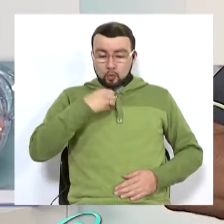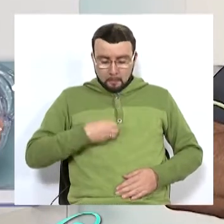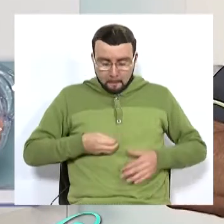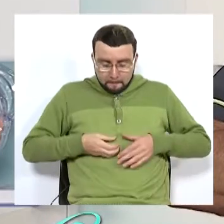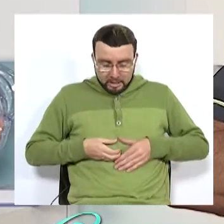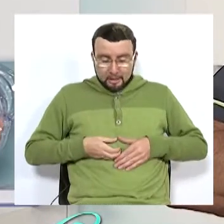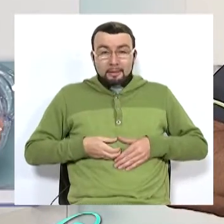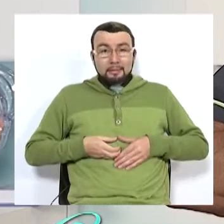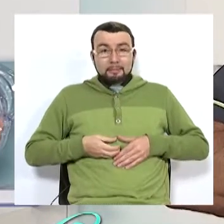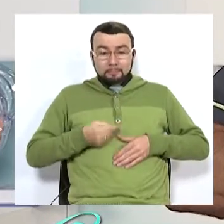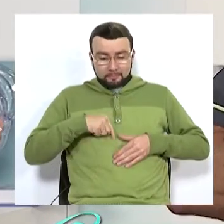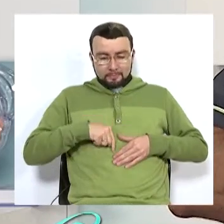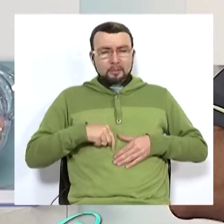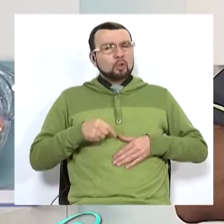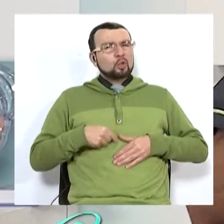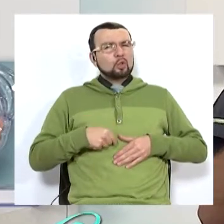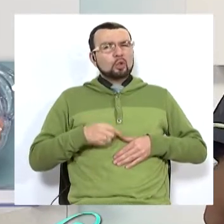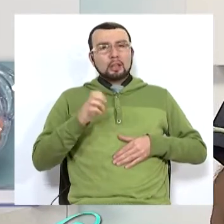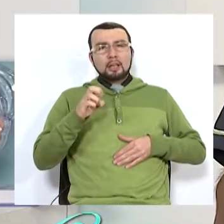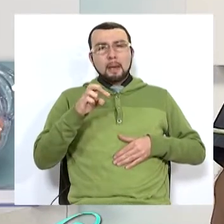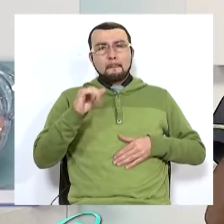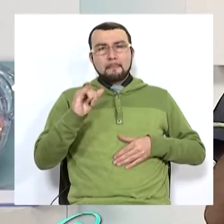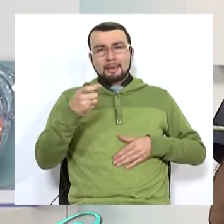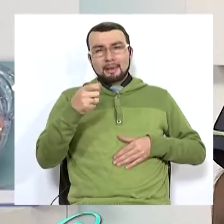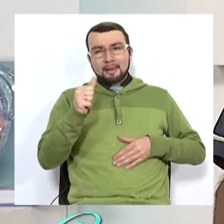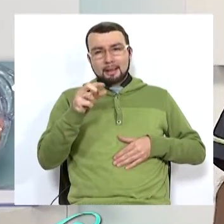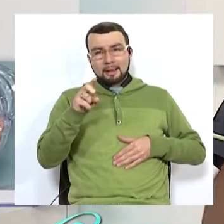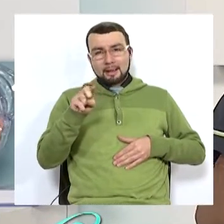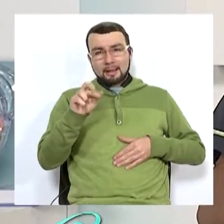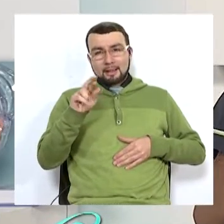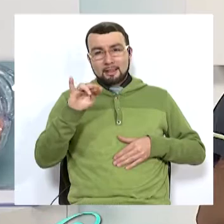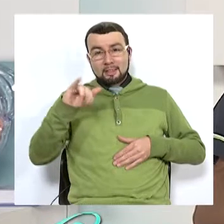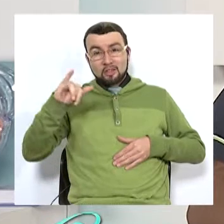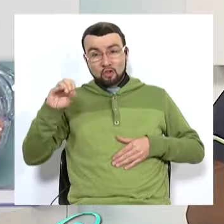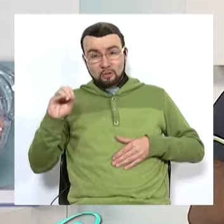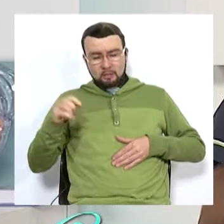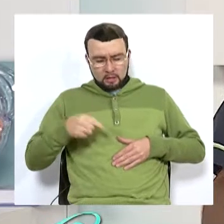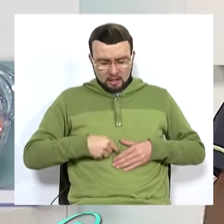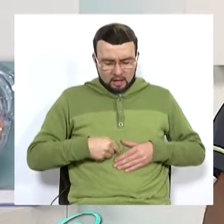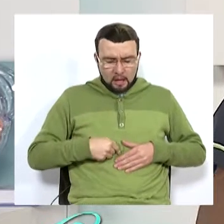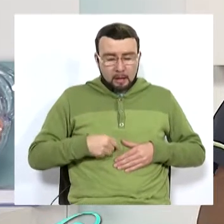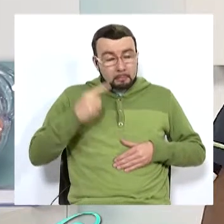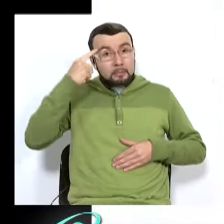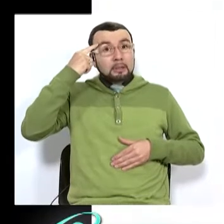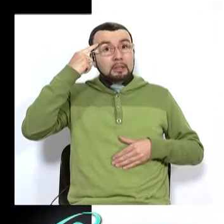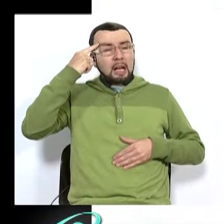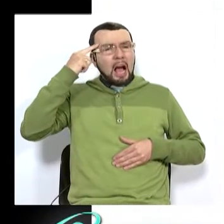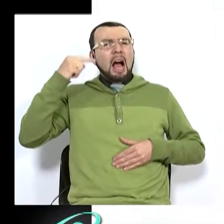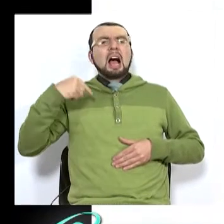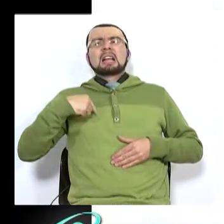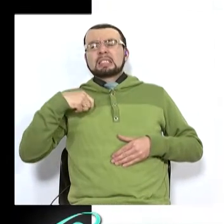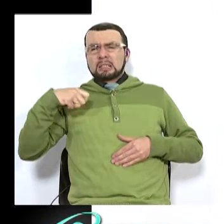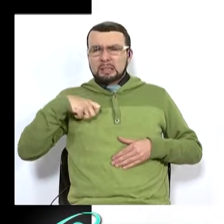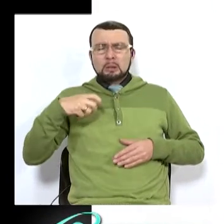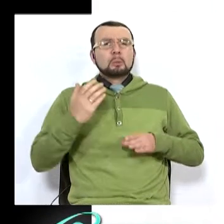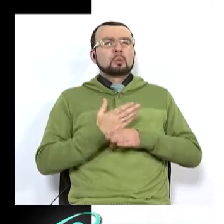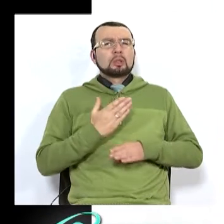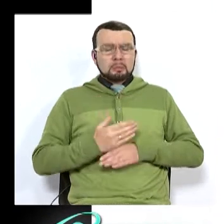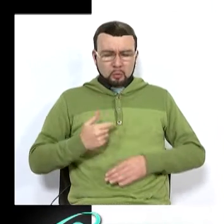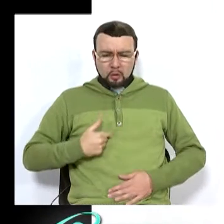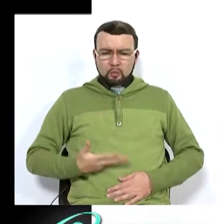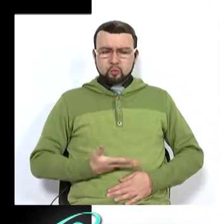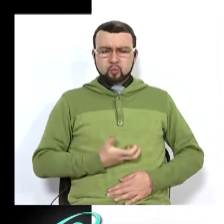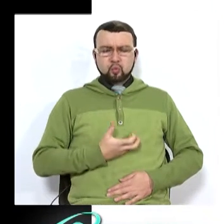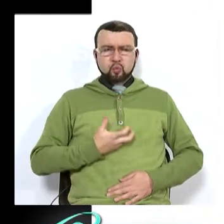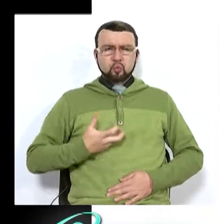epigastrio. Es una zona en la cual la gente inmediatamente piensa en un problema de úlcera